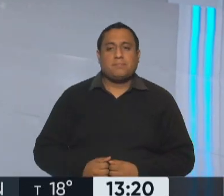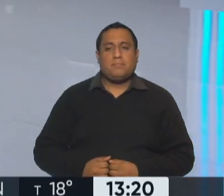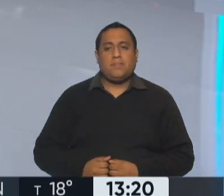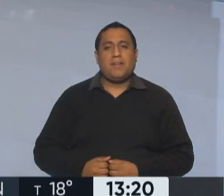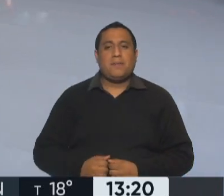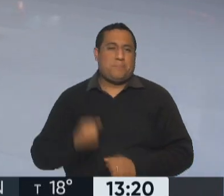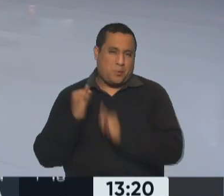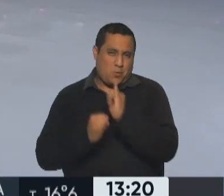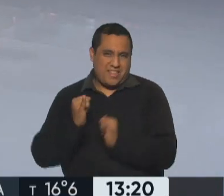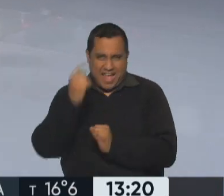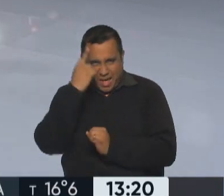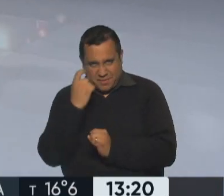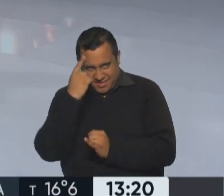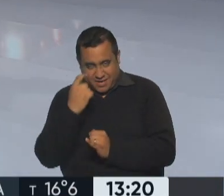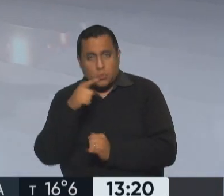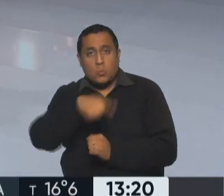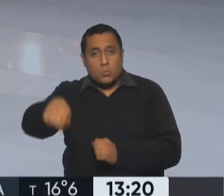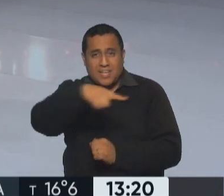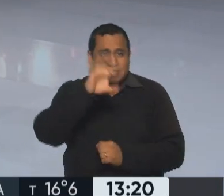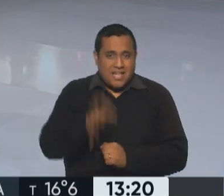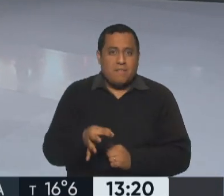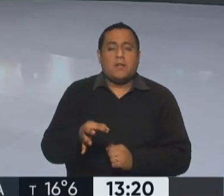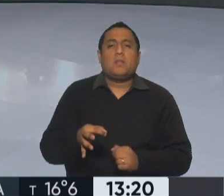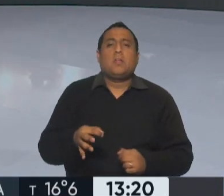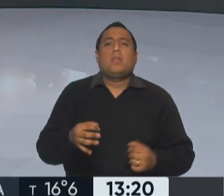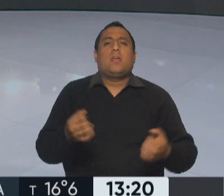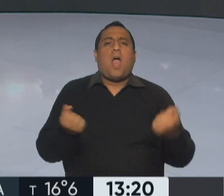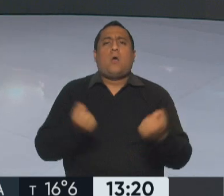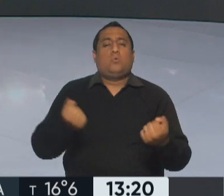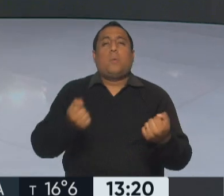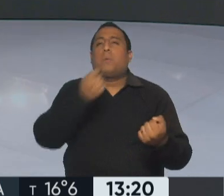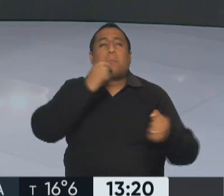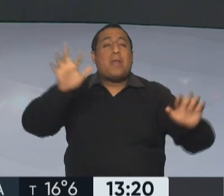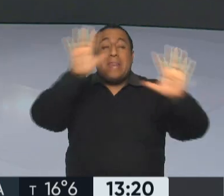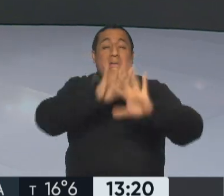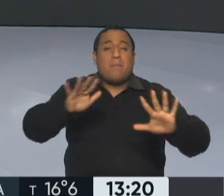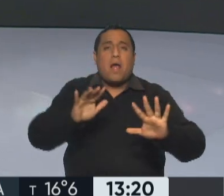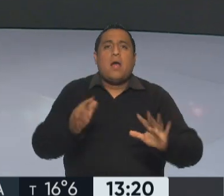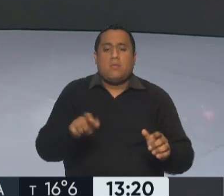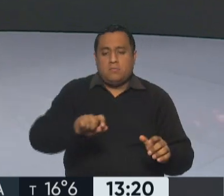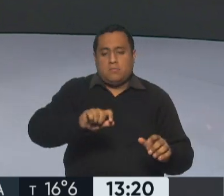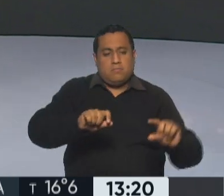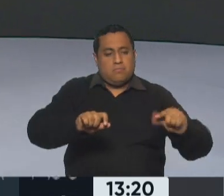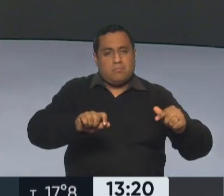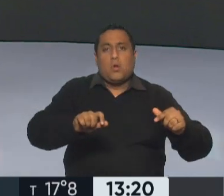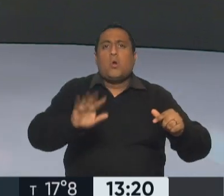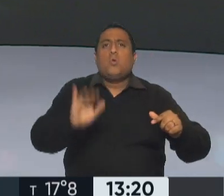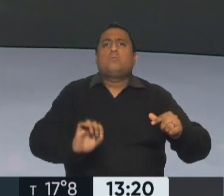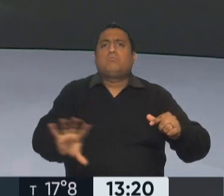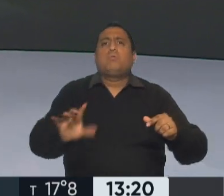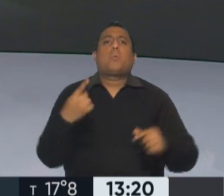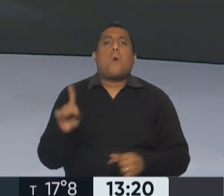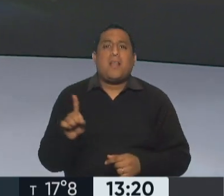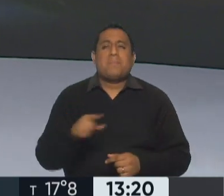Nos quedamos con la palabra aprender. ¿Ustedes saben qué luces hay que poner en los vehículos cuando hay niebla? Bueno, Secaitra, como todas las semanas, nos